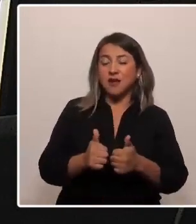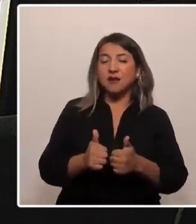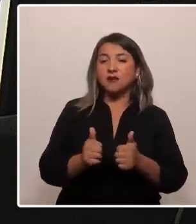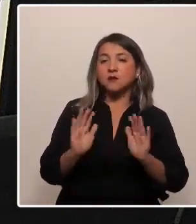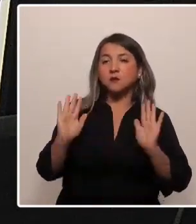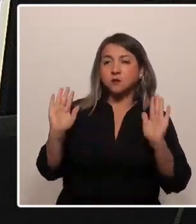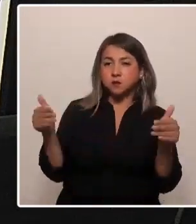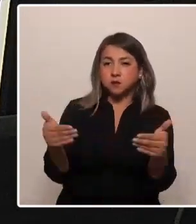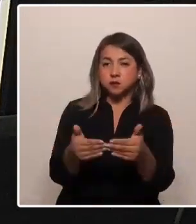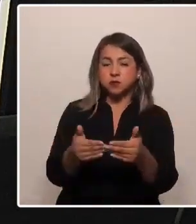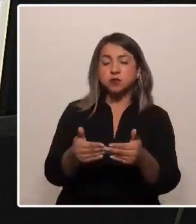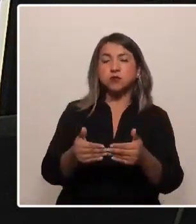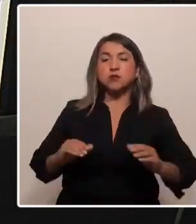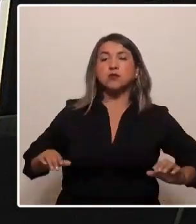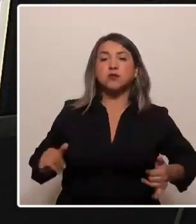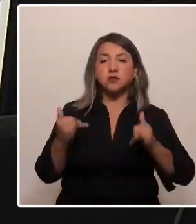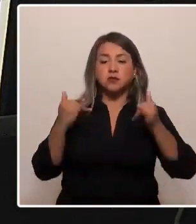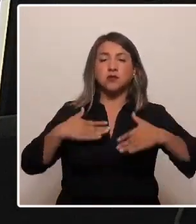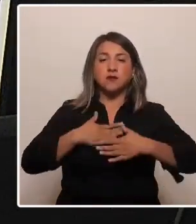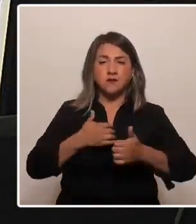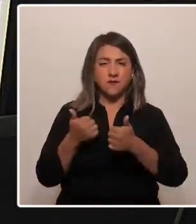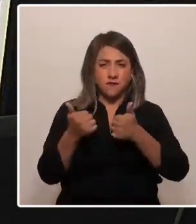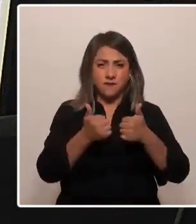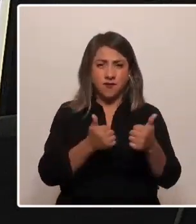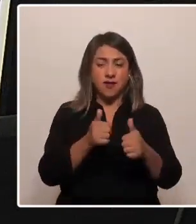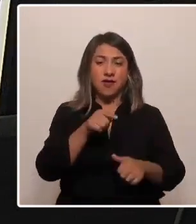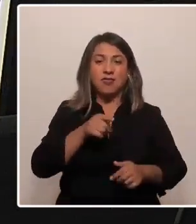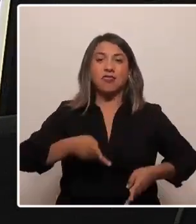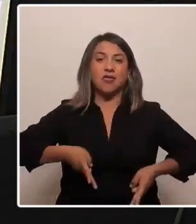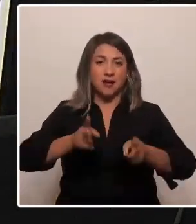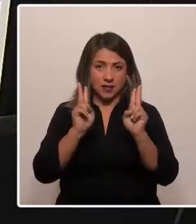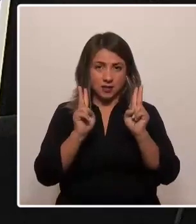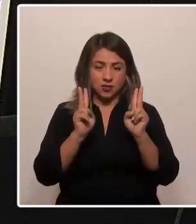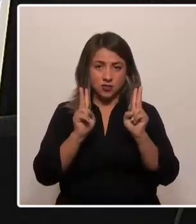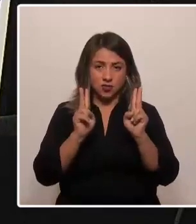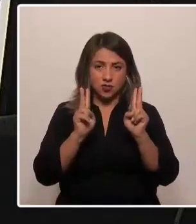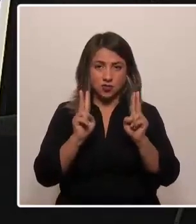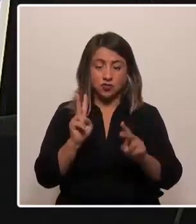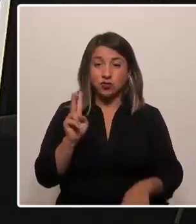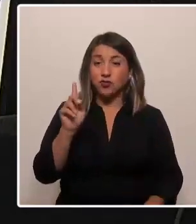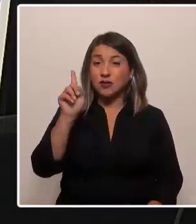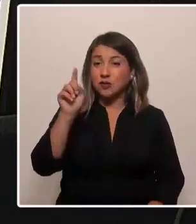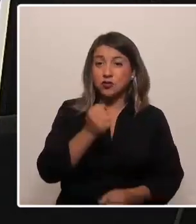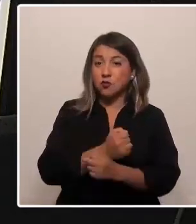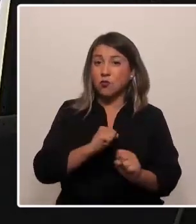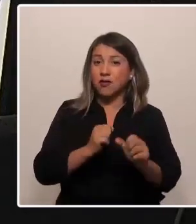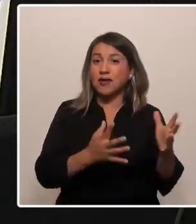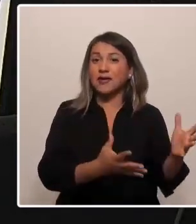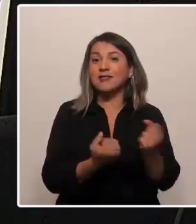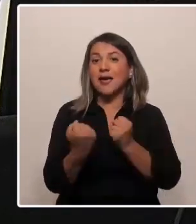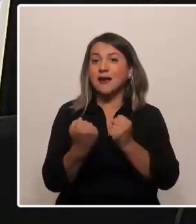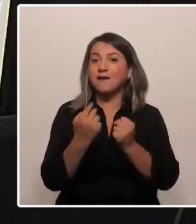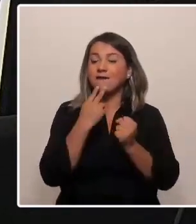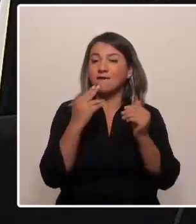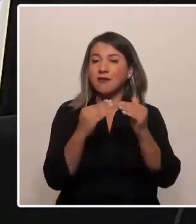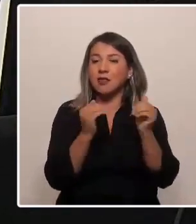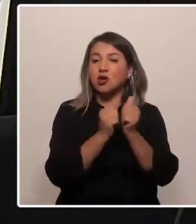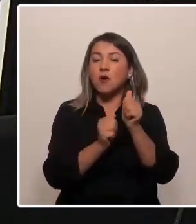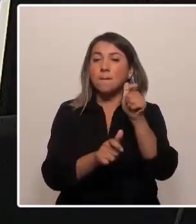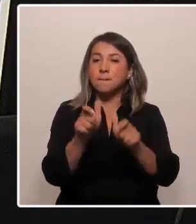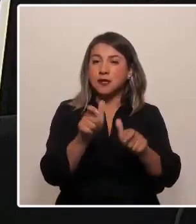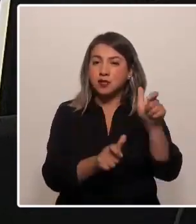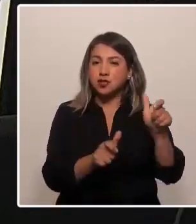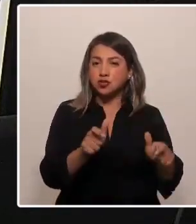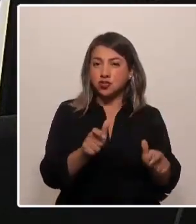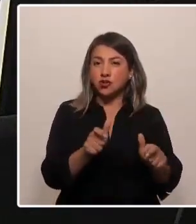goce universal y oportuno de este derecho e inembargable en el caso de las viviendas con personas de